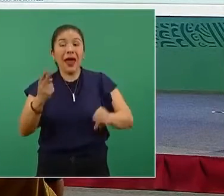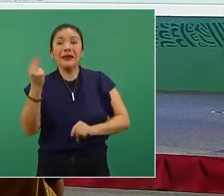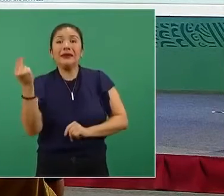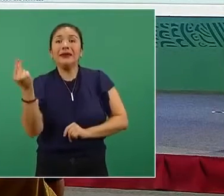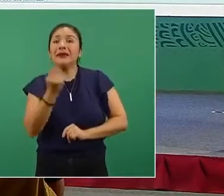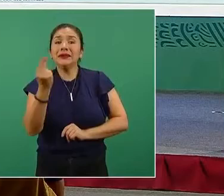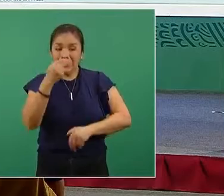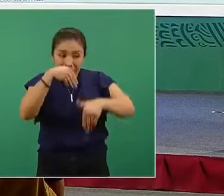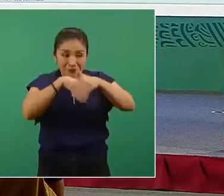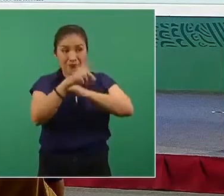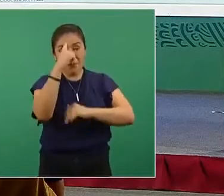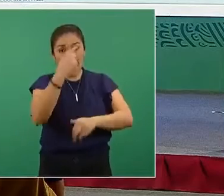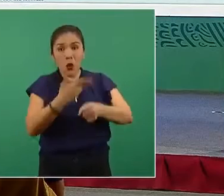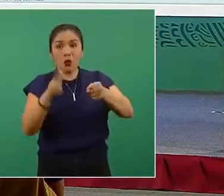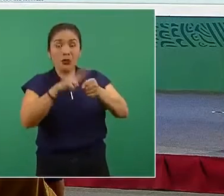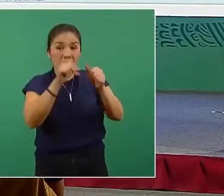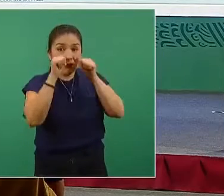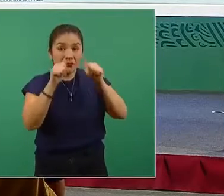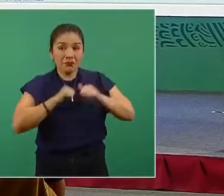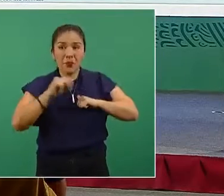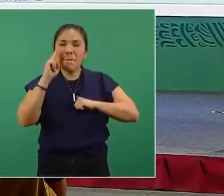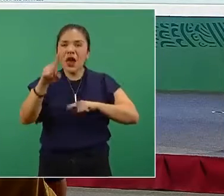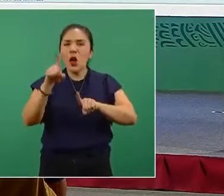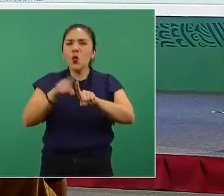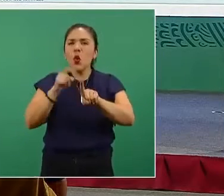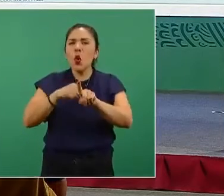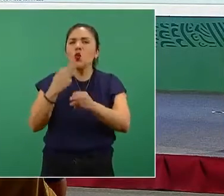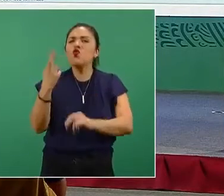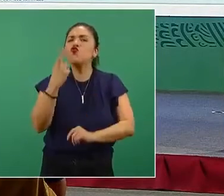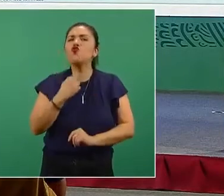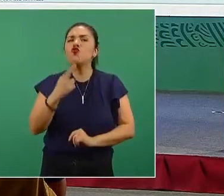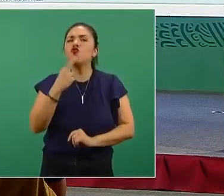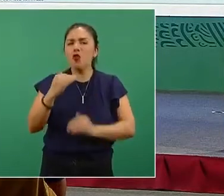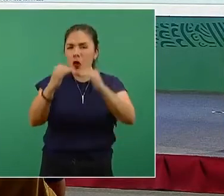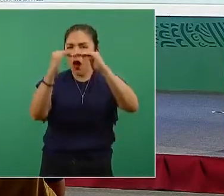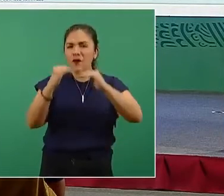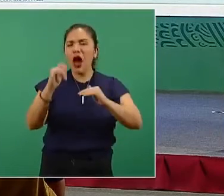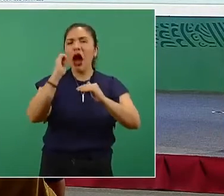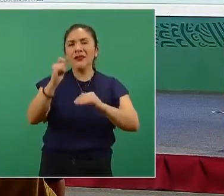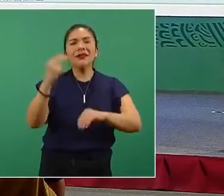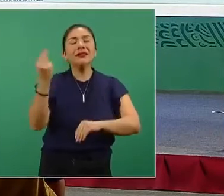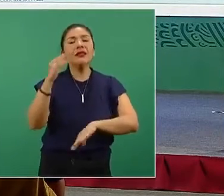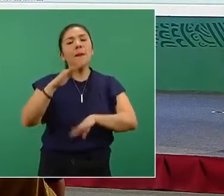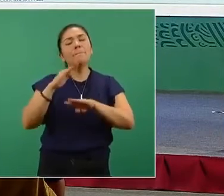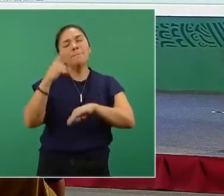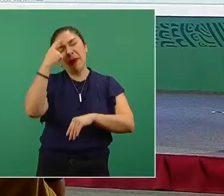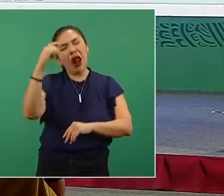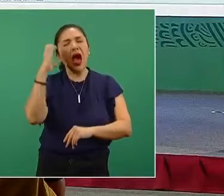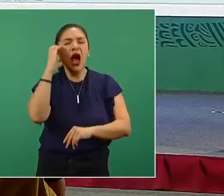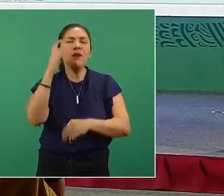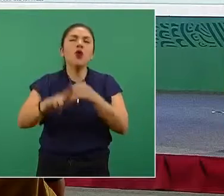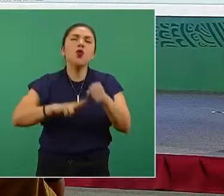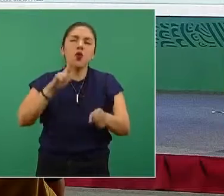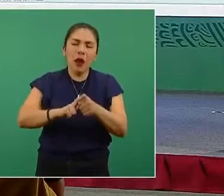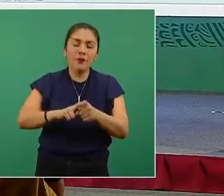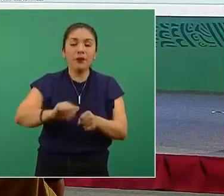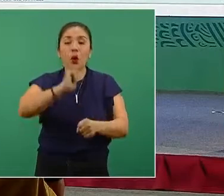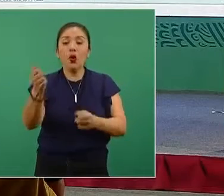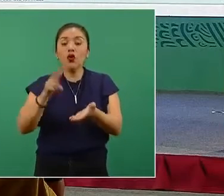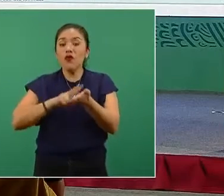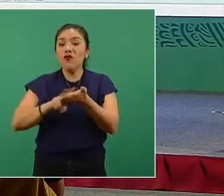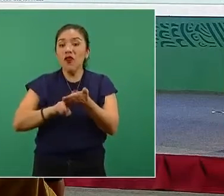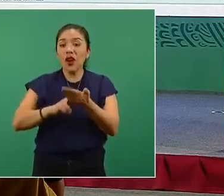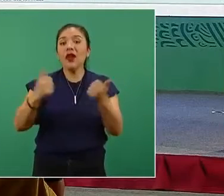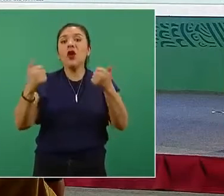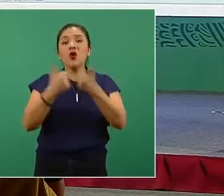una cama de hospital. En la línea de color rojo, las que demandan una cama general; en la línea de color verde, las que demandan una